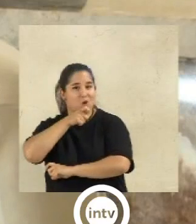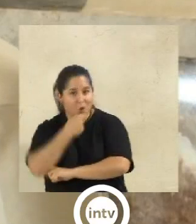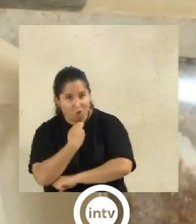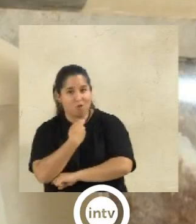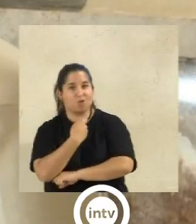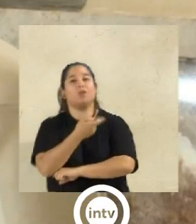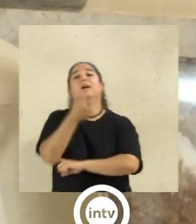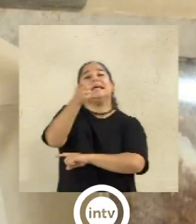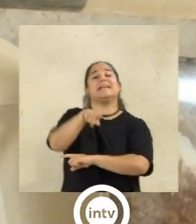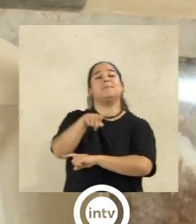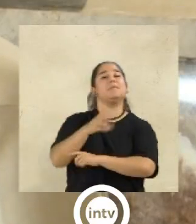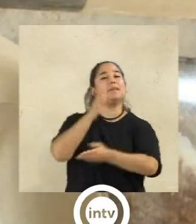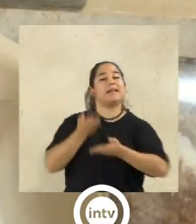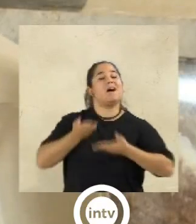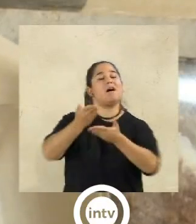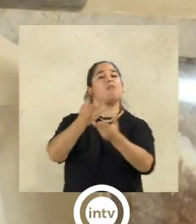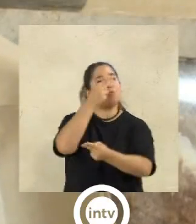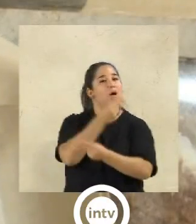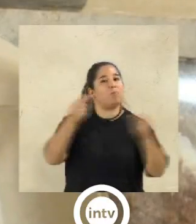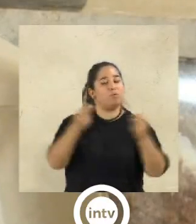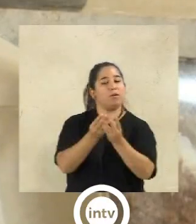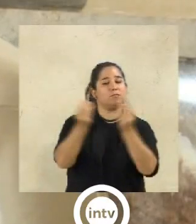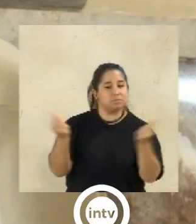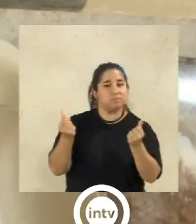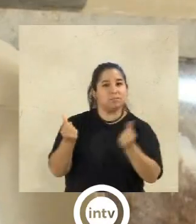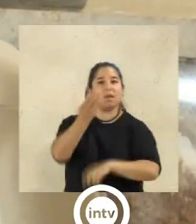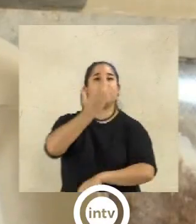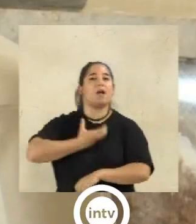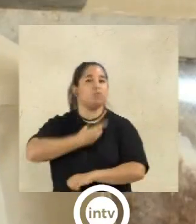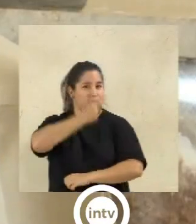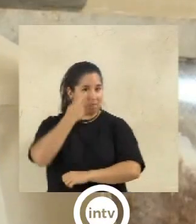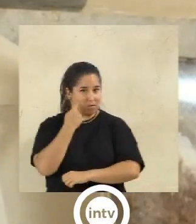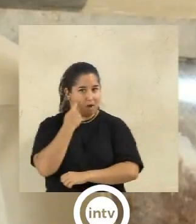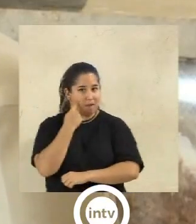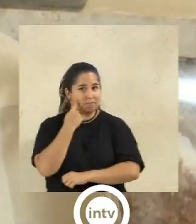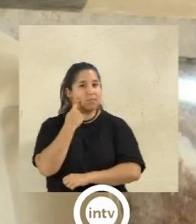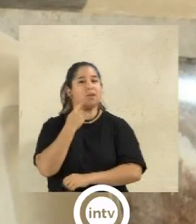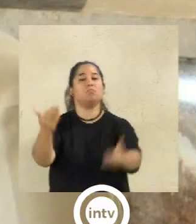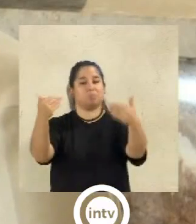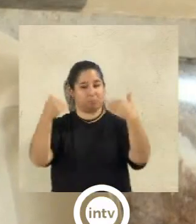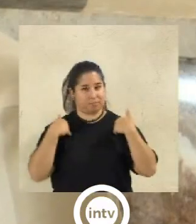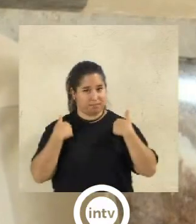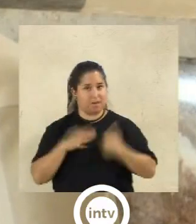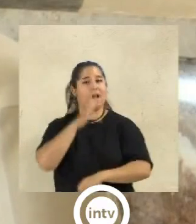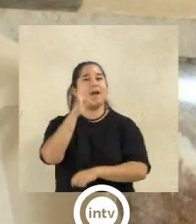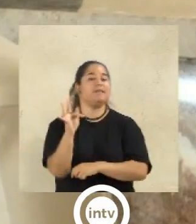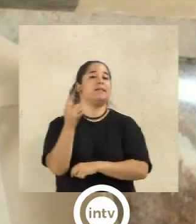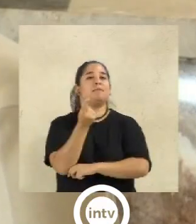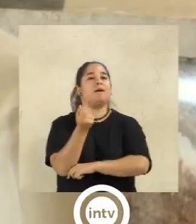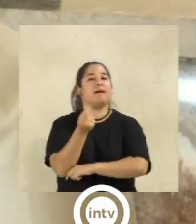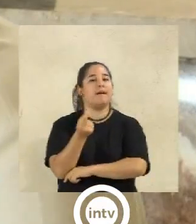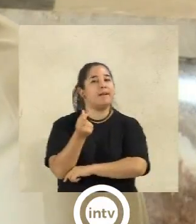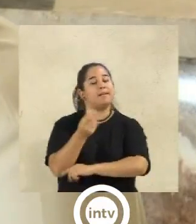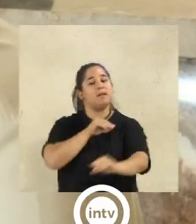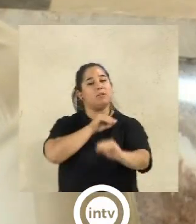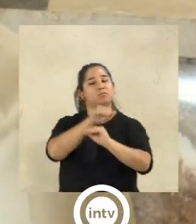supriman las ayudas públicas a estos medios que el ayuntamiento de Almería haga lo propio Y que además se publique regularmente el dinero que invierte este